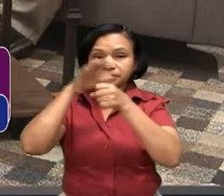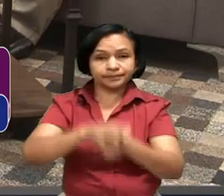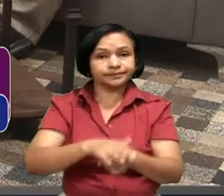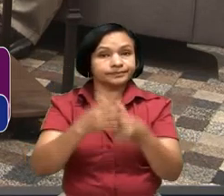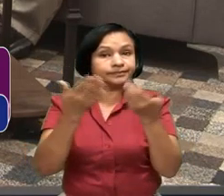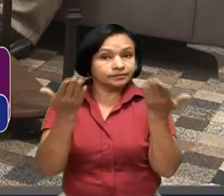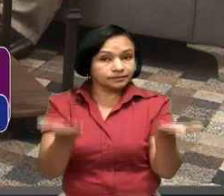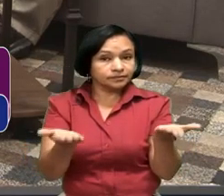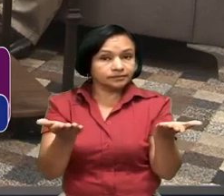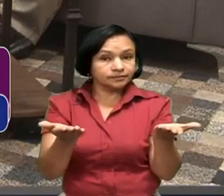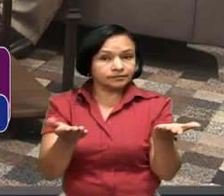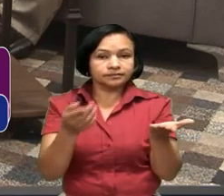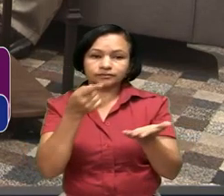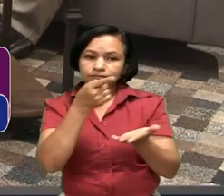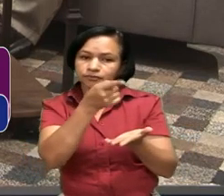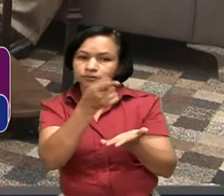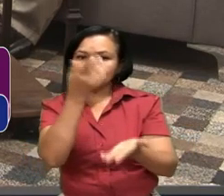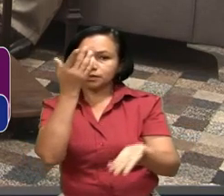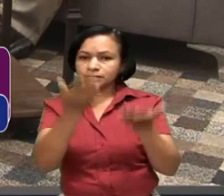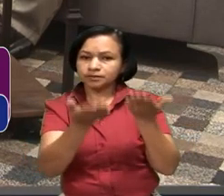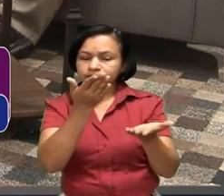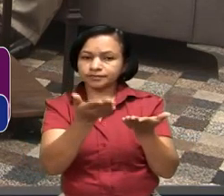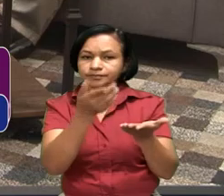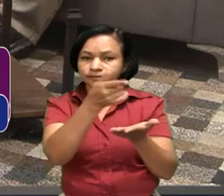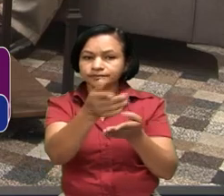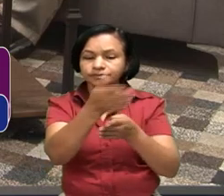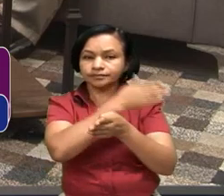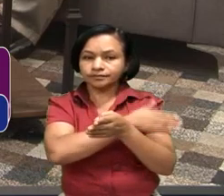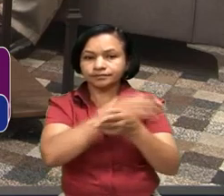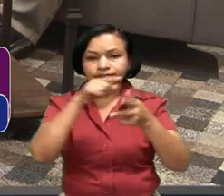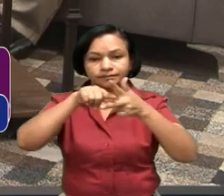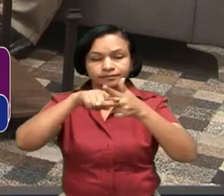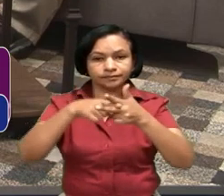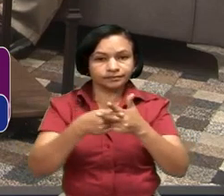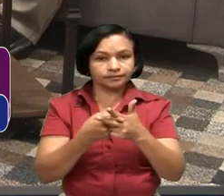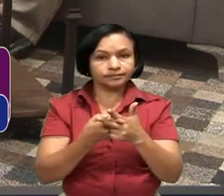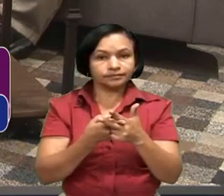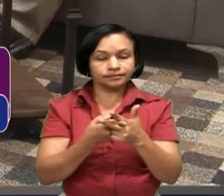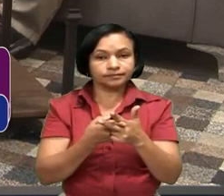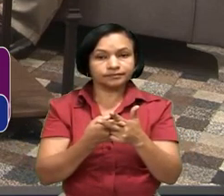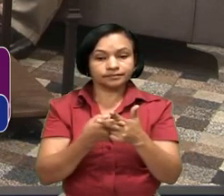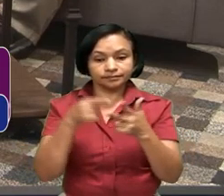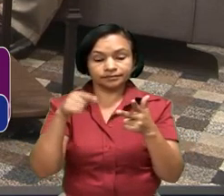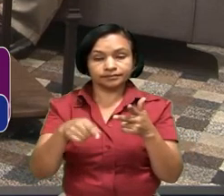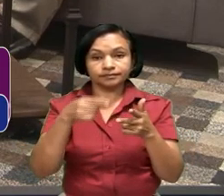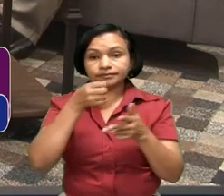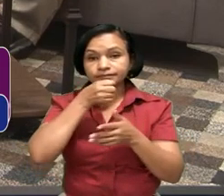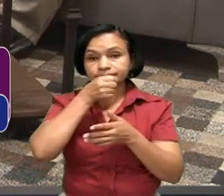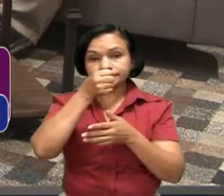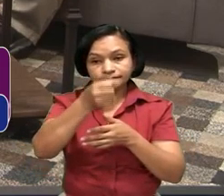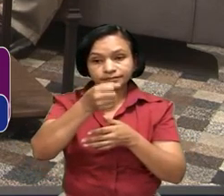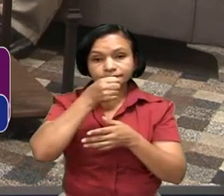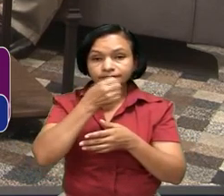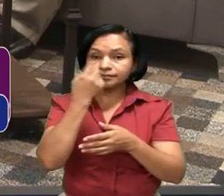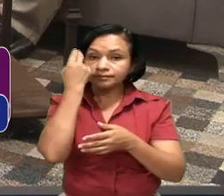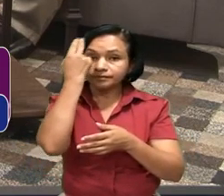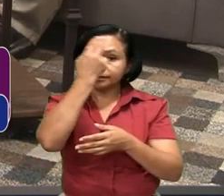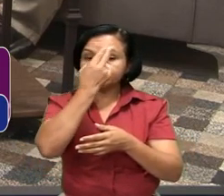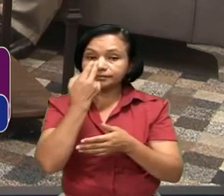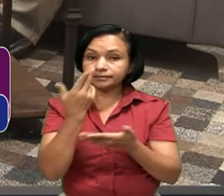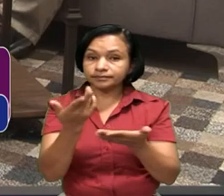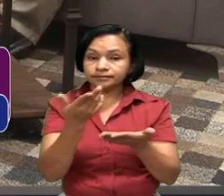estabas apuntando en la introducción de esta entrevista que si los